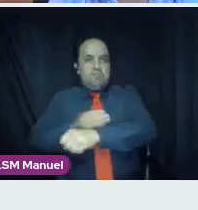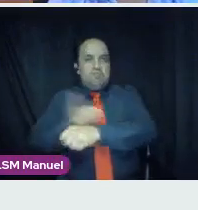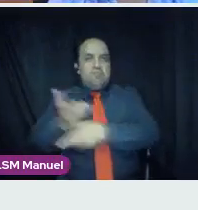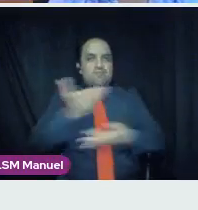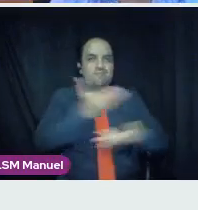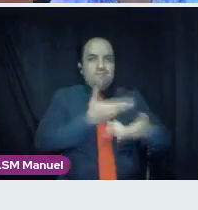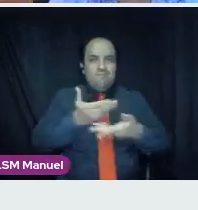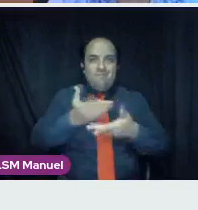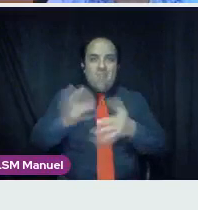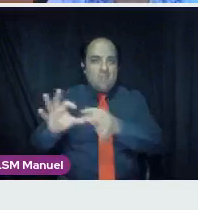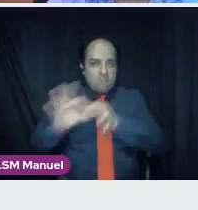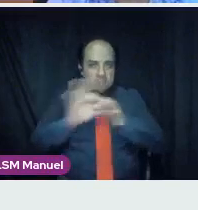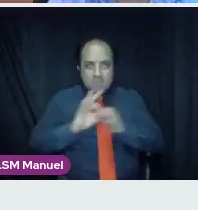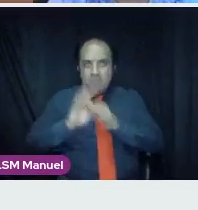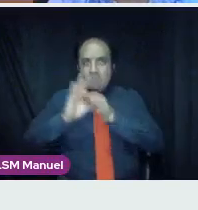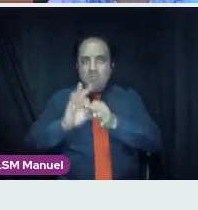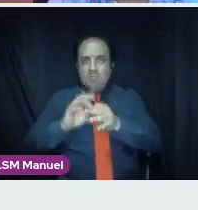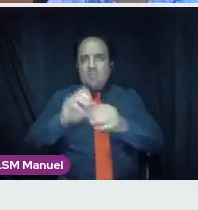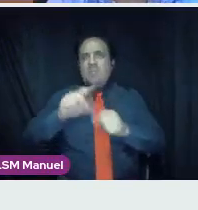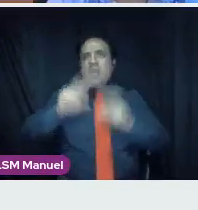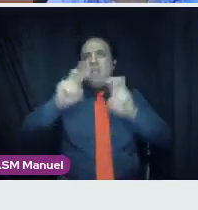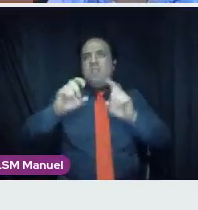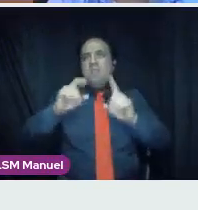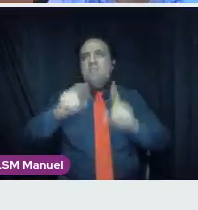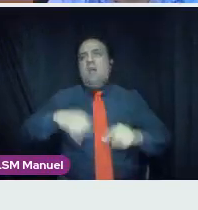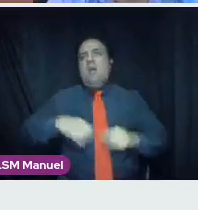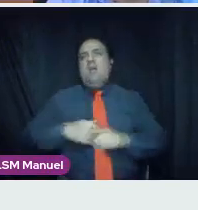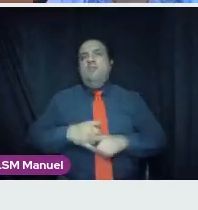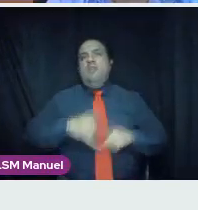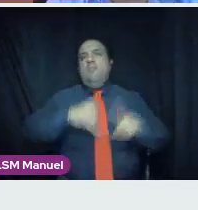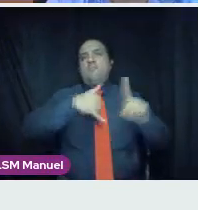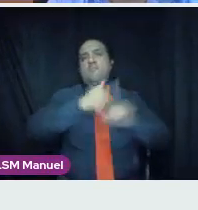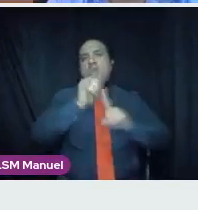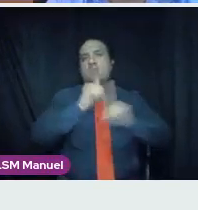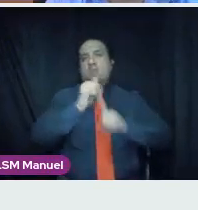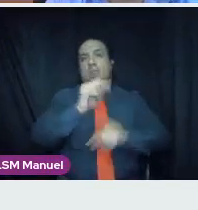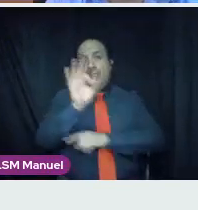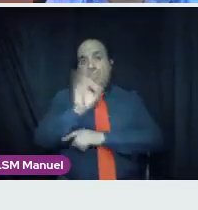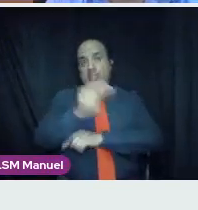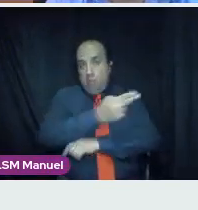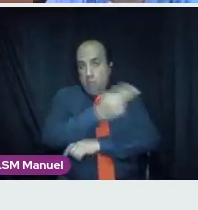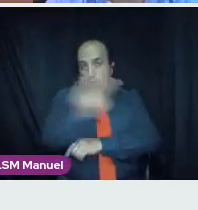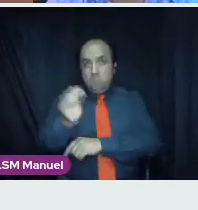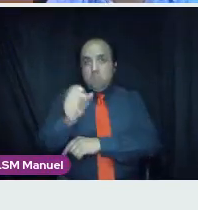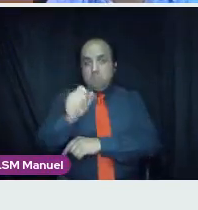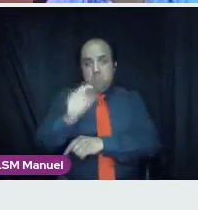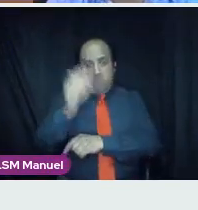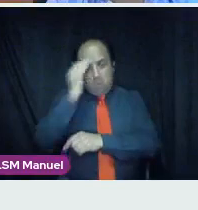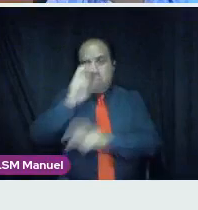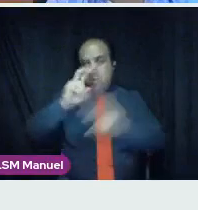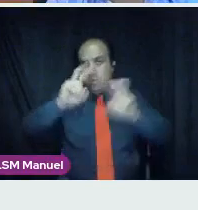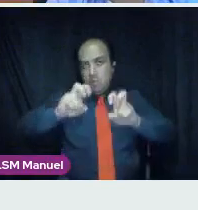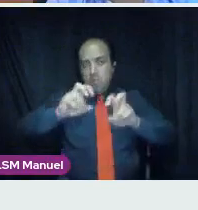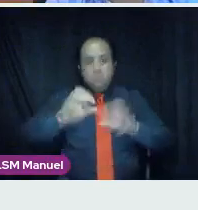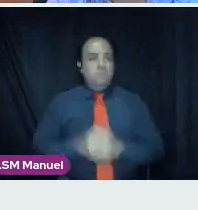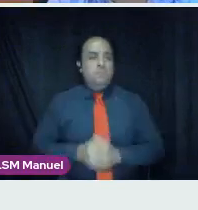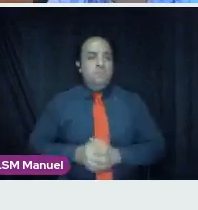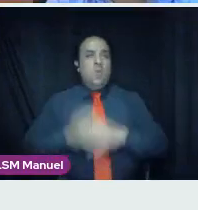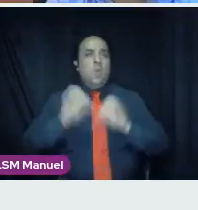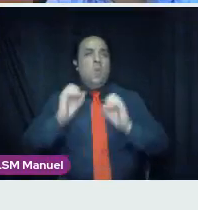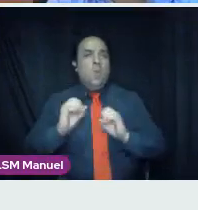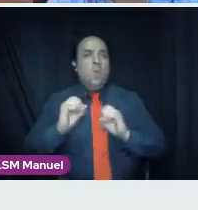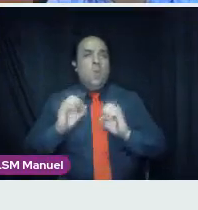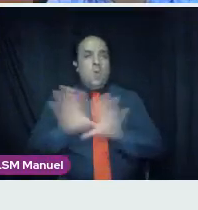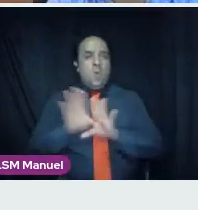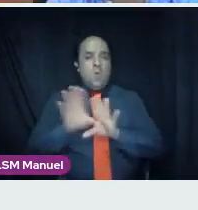cómo esta parte del bullying, ¿no? Que seguramente todo el mundo lo ha escuchado, y cómo sé afrontar